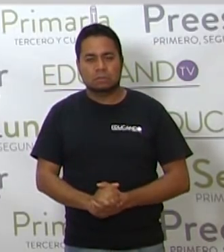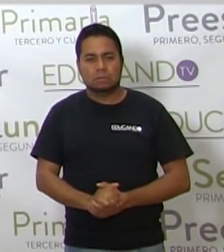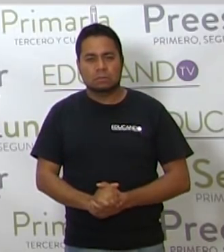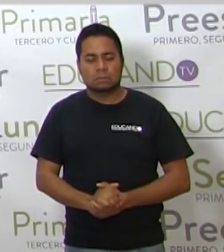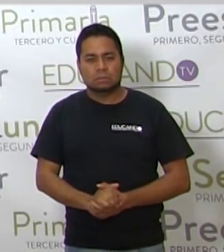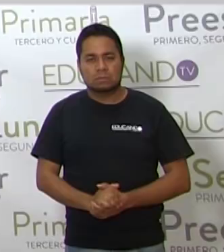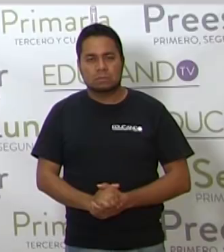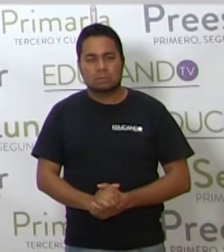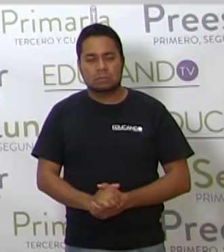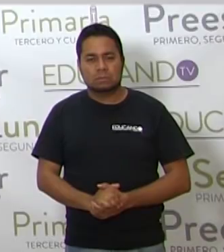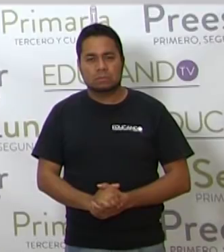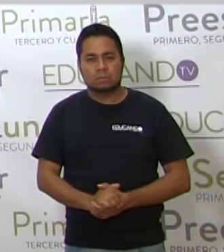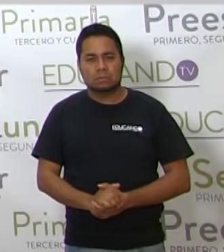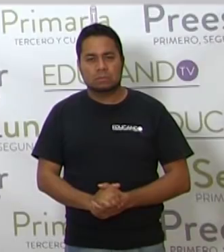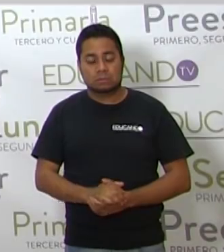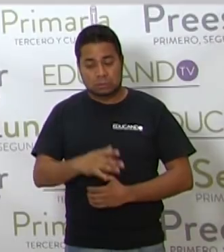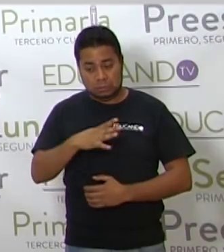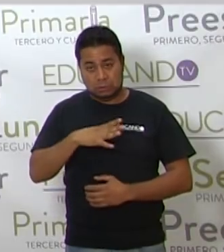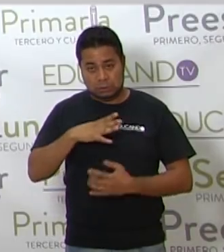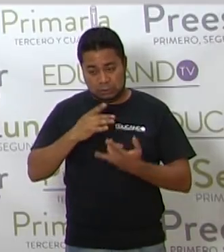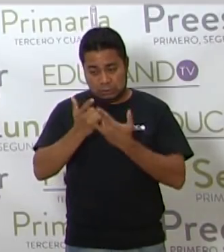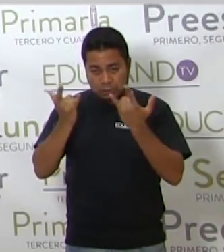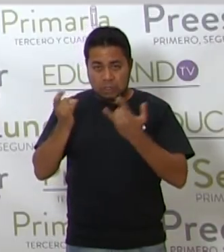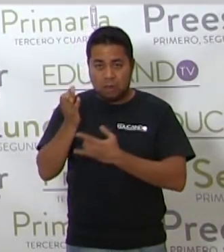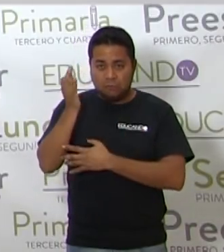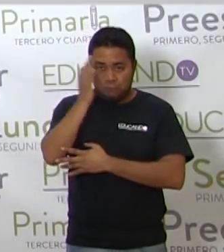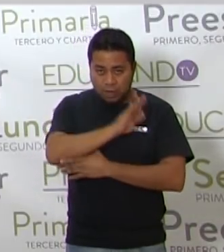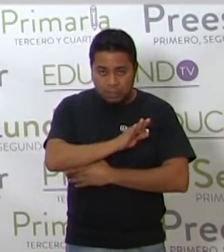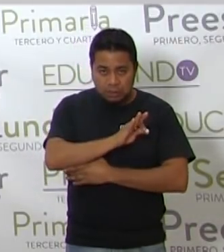Son historias ficticias o